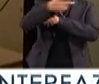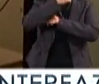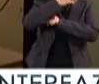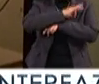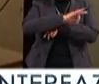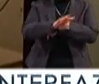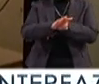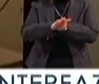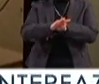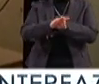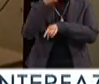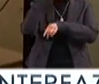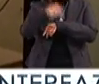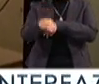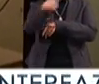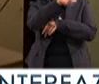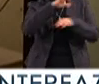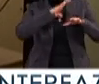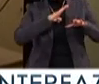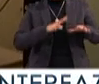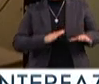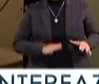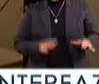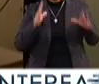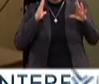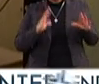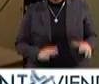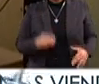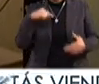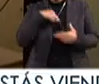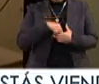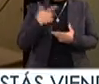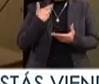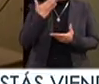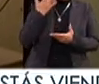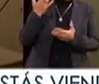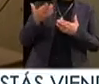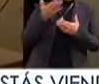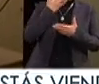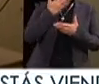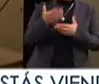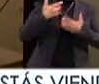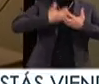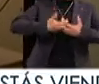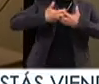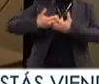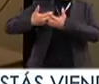para que el organismo responda de una mejor manera